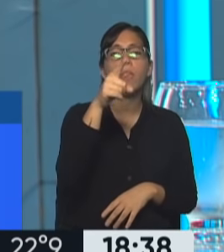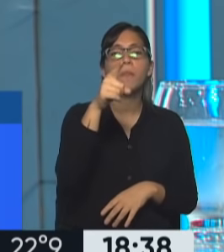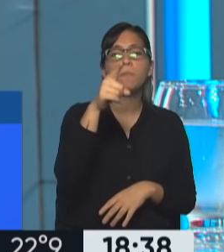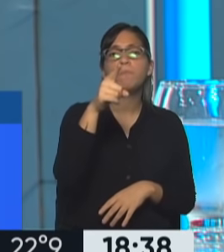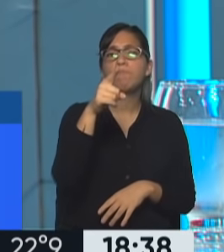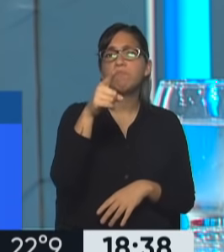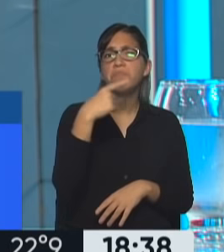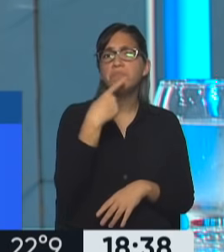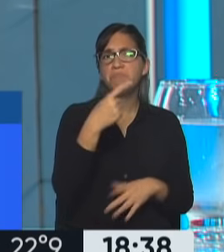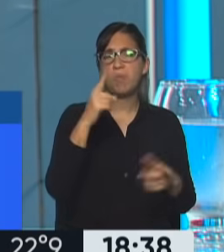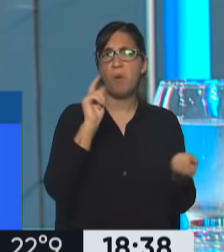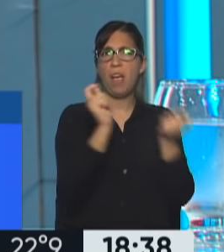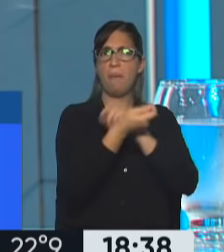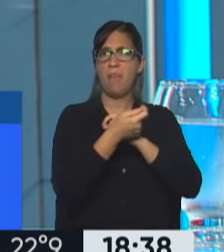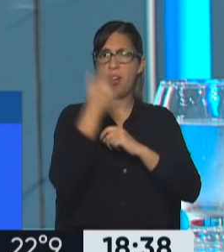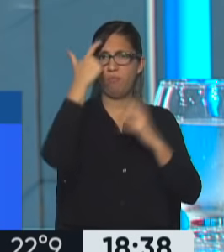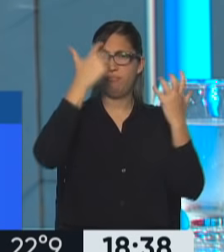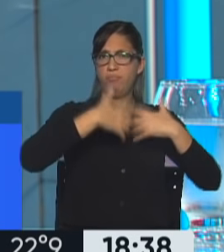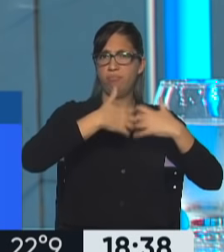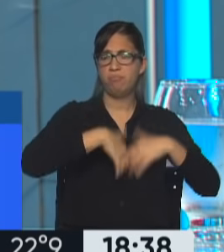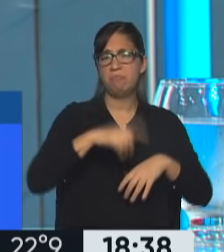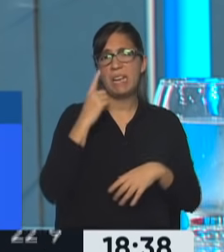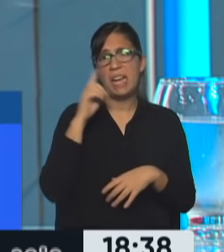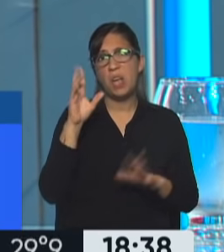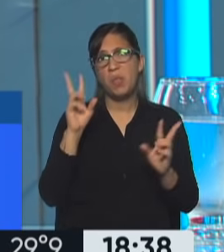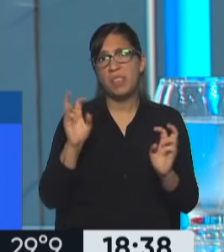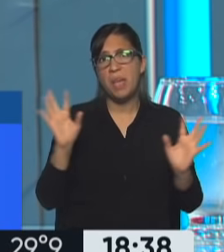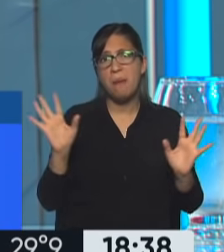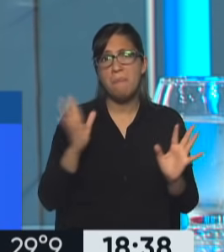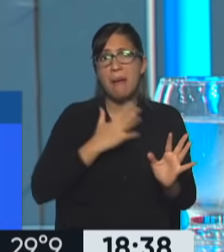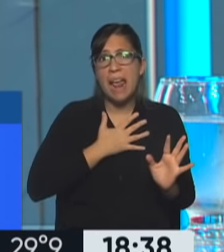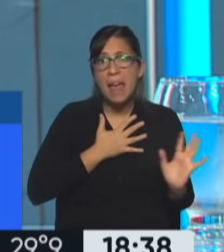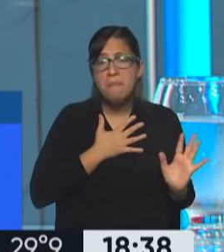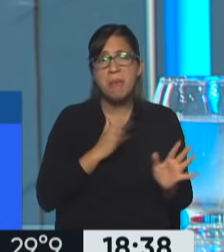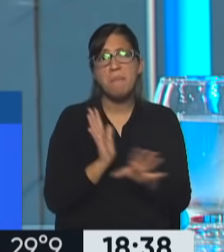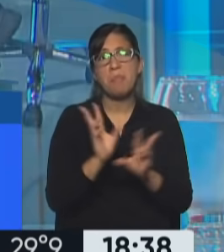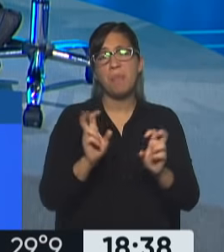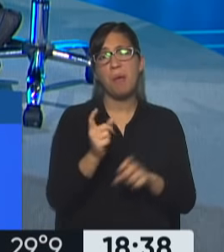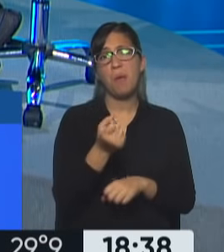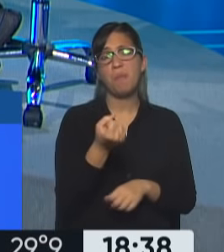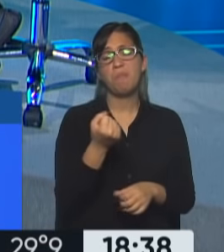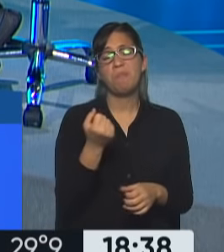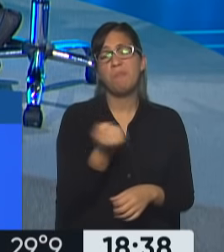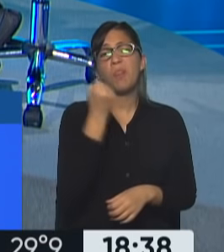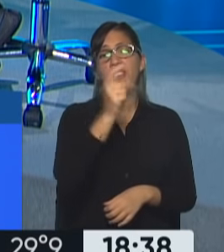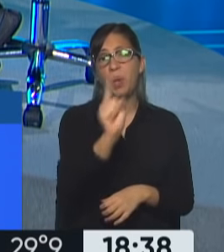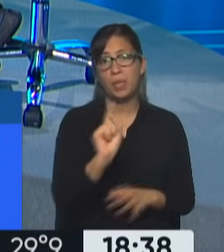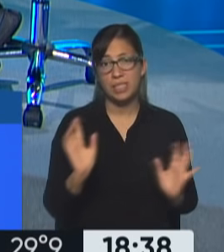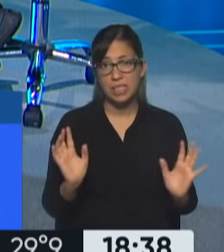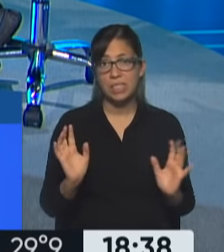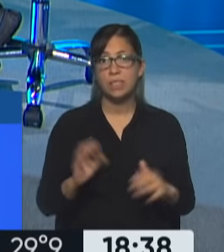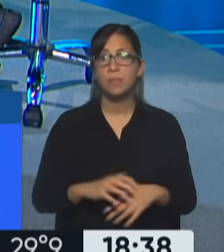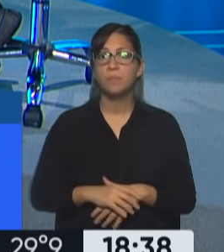de Juntos por el Cambio. Por eso digo, me parece que termina siendo un tema, a mi entender, por lo menos lateral. Bueno, el tema coparticipación, Rulo, es un